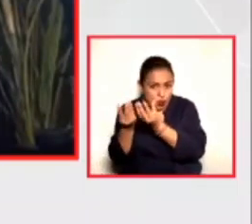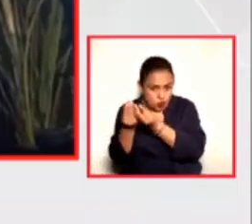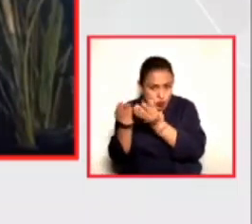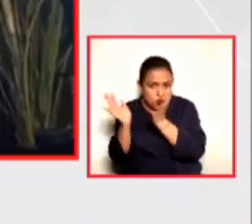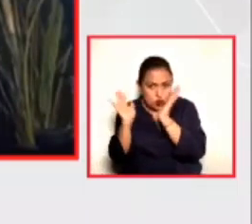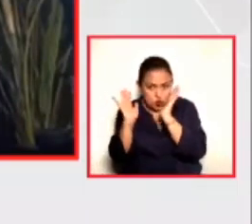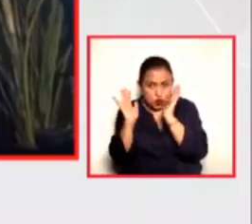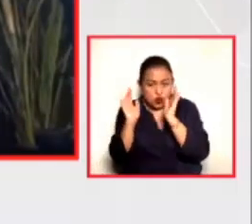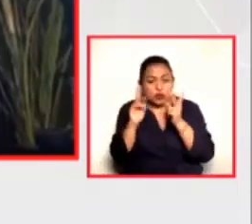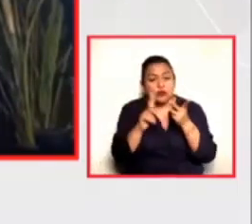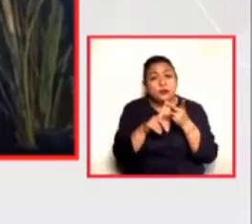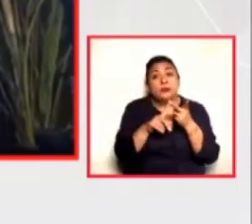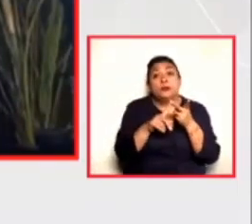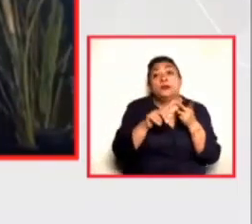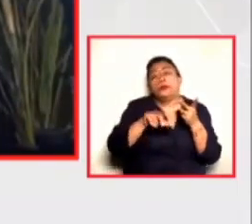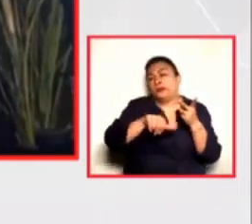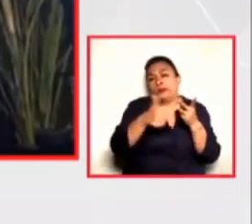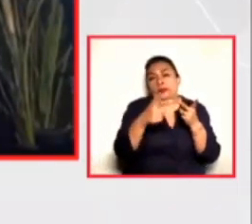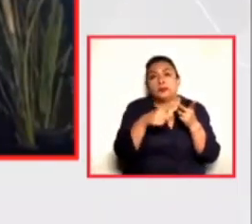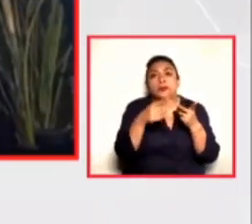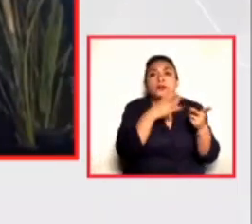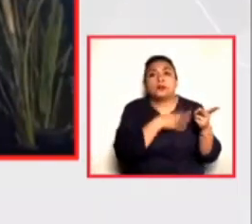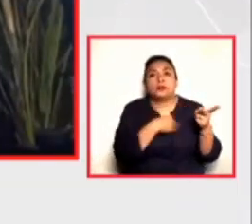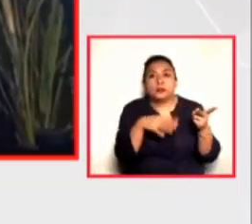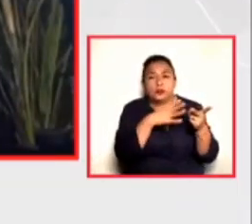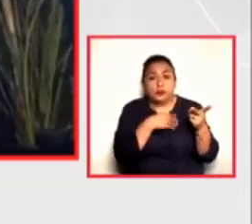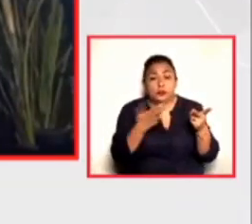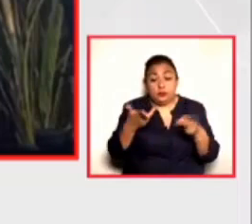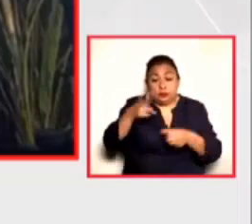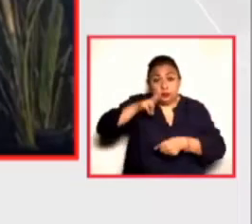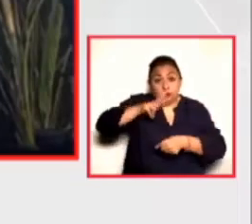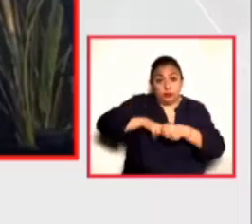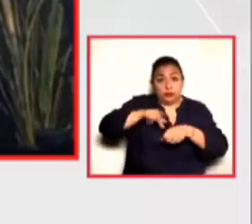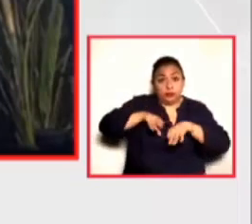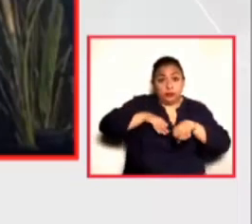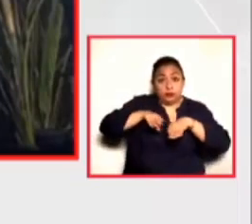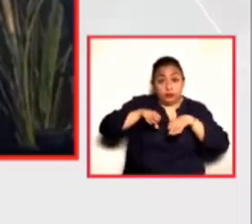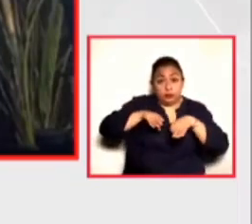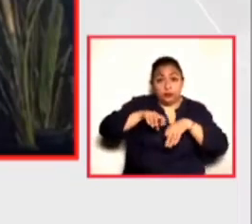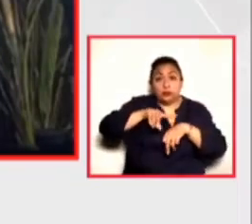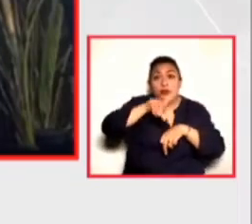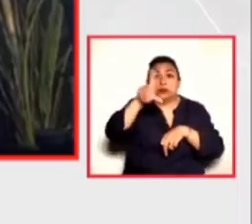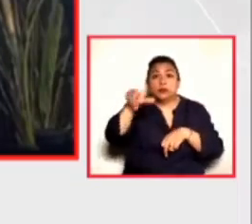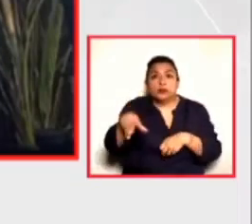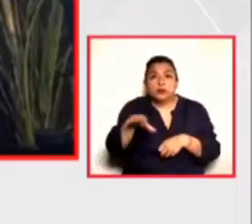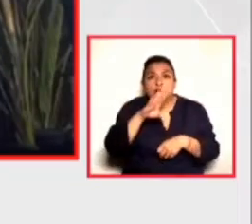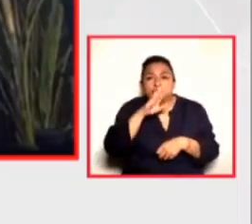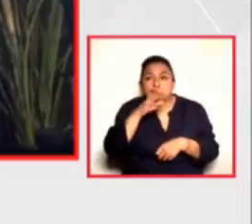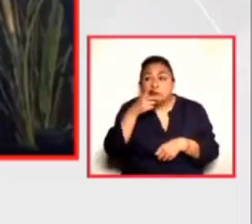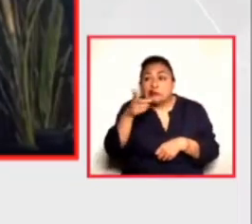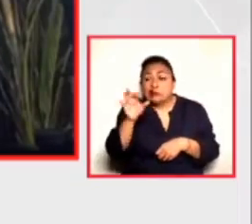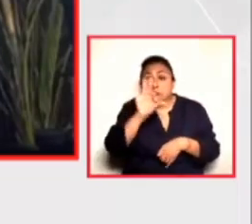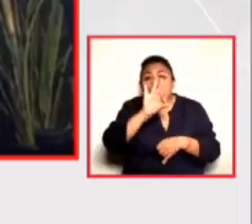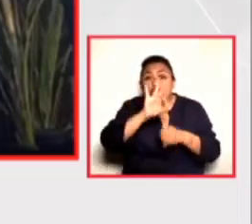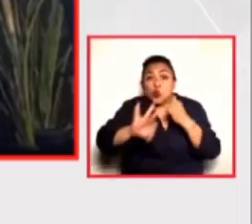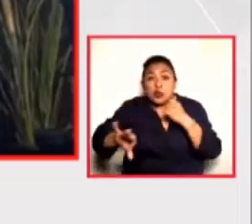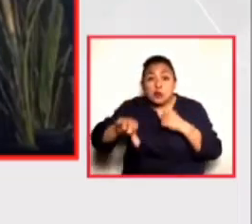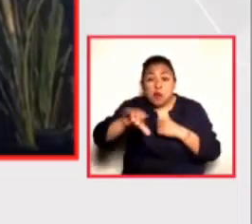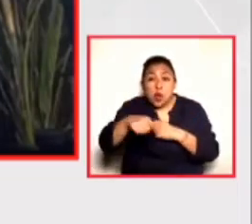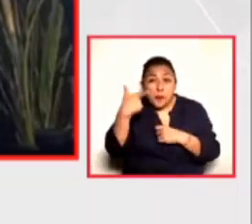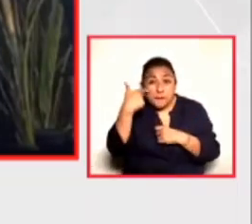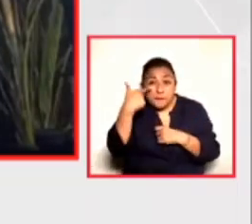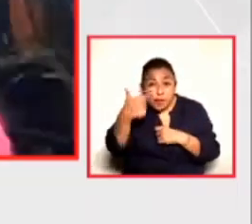Un hijo también que está en un hospital trabajando y después la mamá dice, bueno, tal vez sea la última vez que te pueda ver a través de